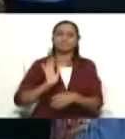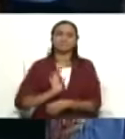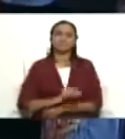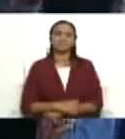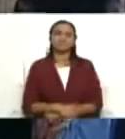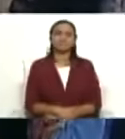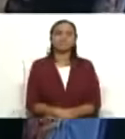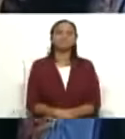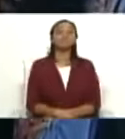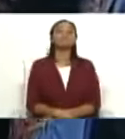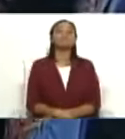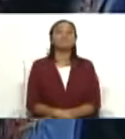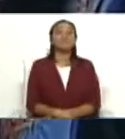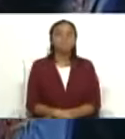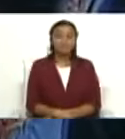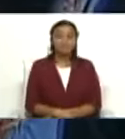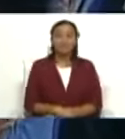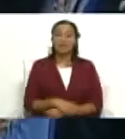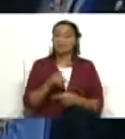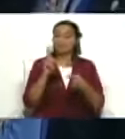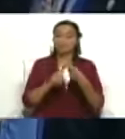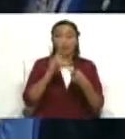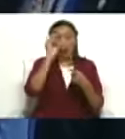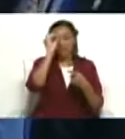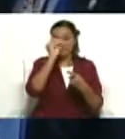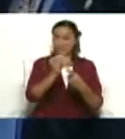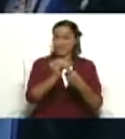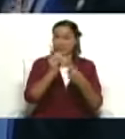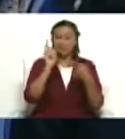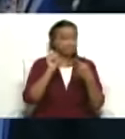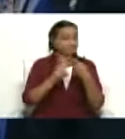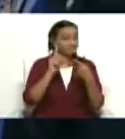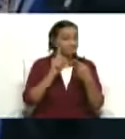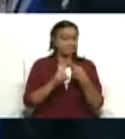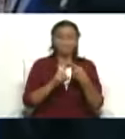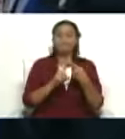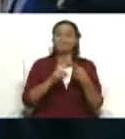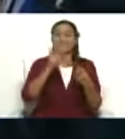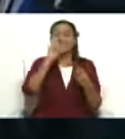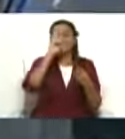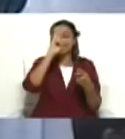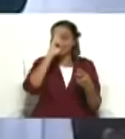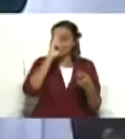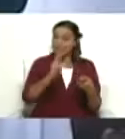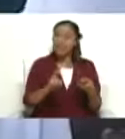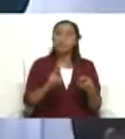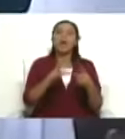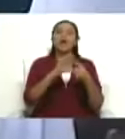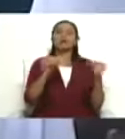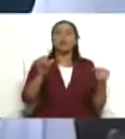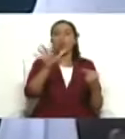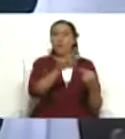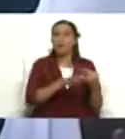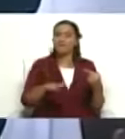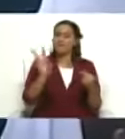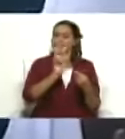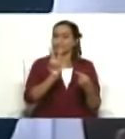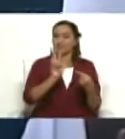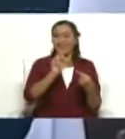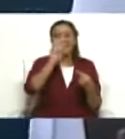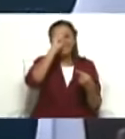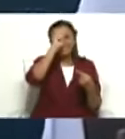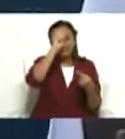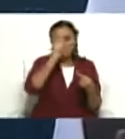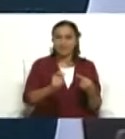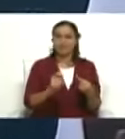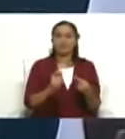Principios generales. Respeto a nuestra soberanía, rechazo a cualquier forma de injerencia en los procesos electorales en Venezuela.